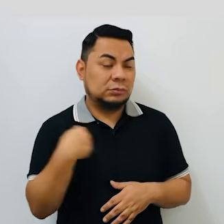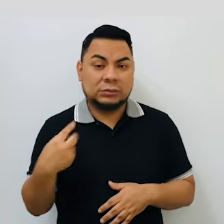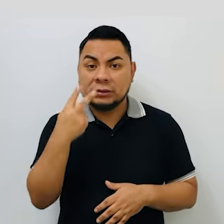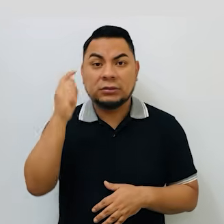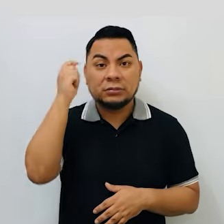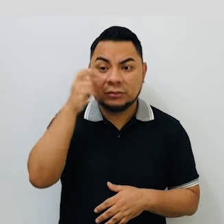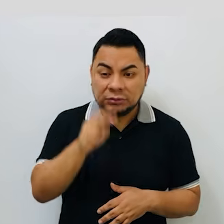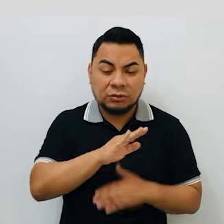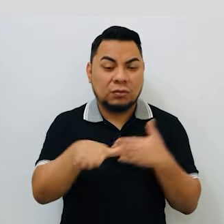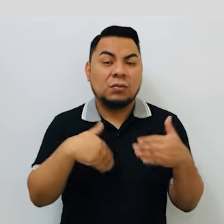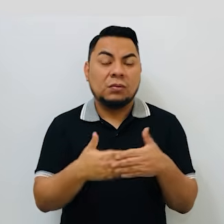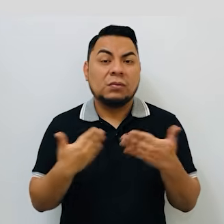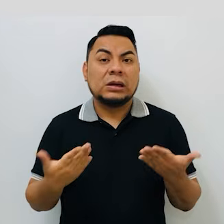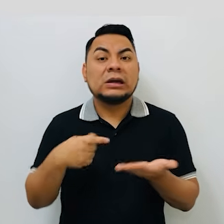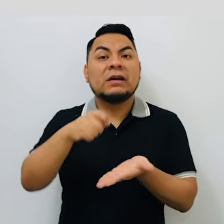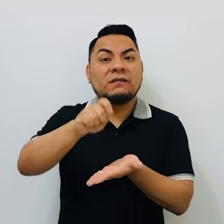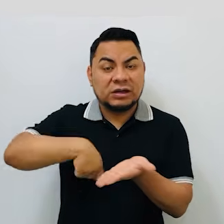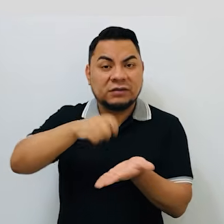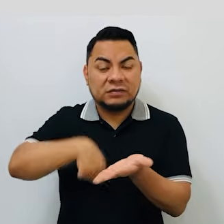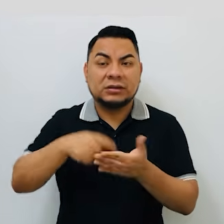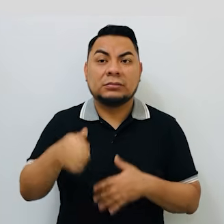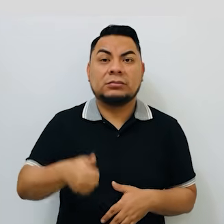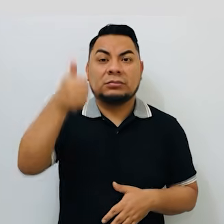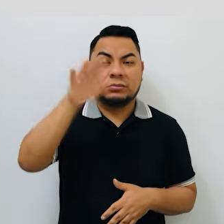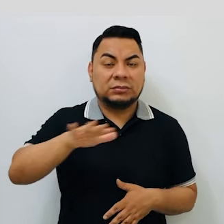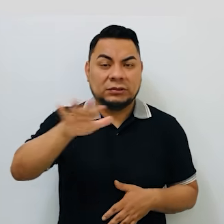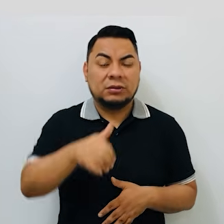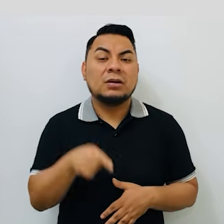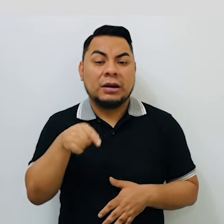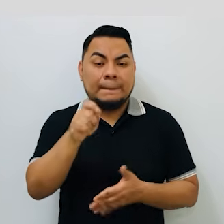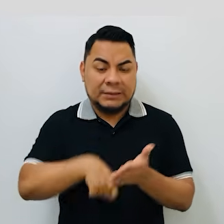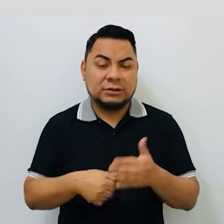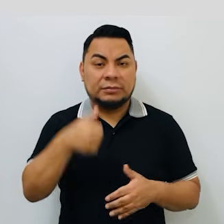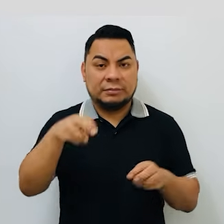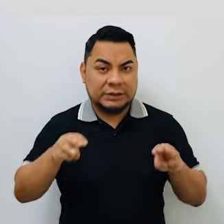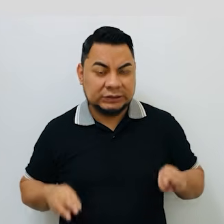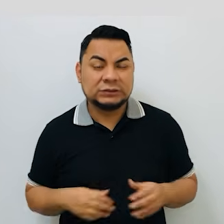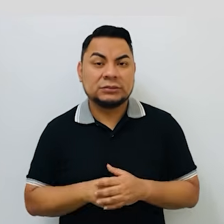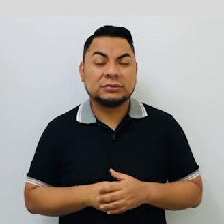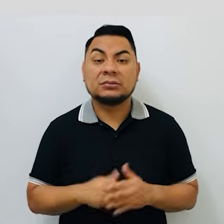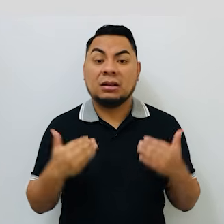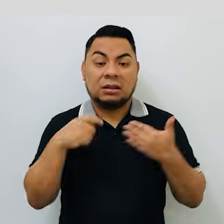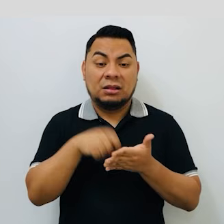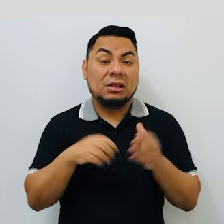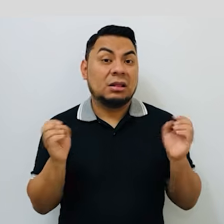mesa verifican que todas las cédulas estén firmadas por la presidenta o el presidente de mesa.